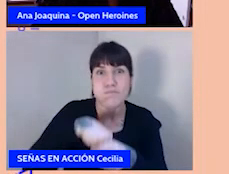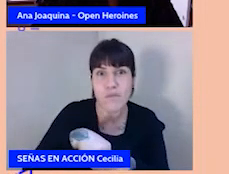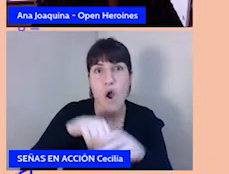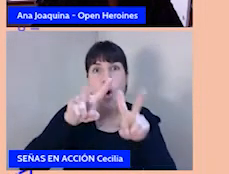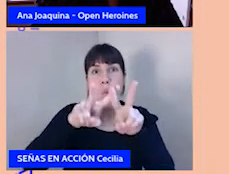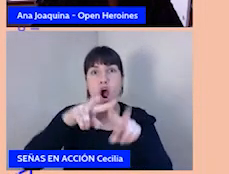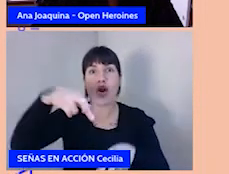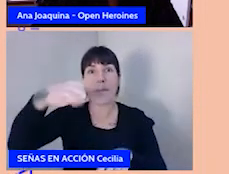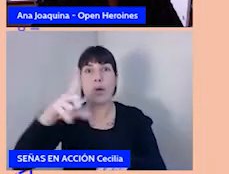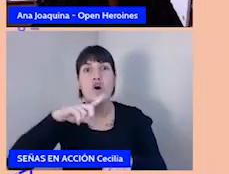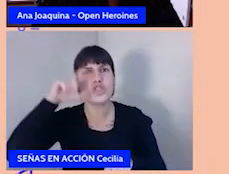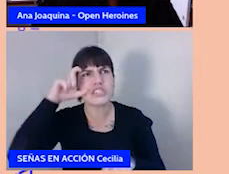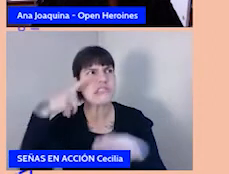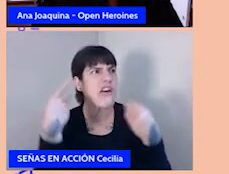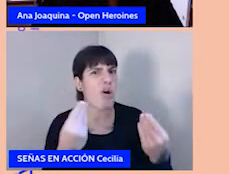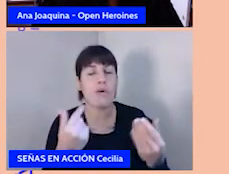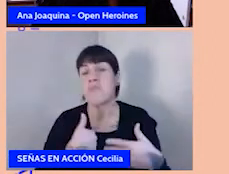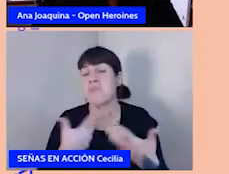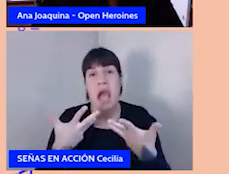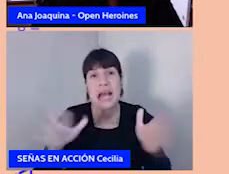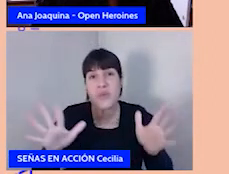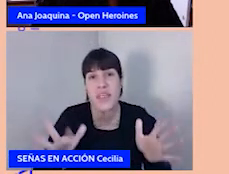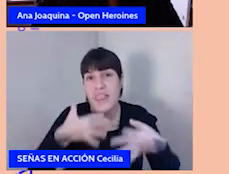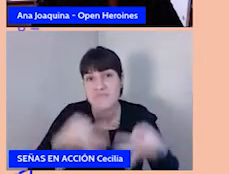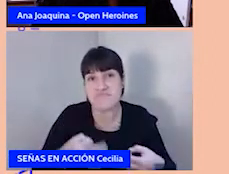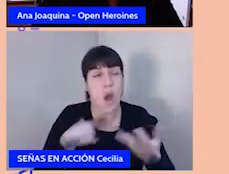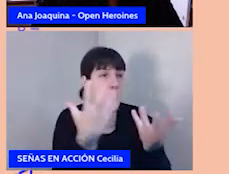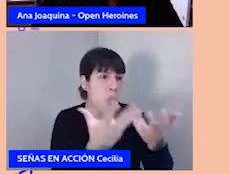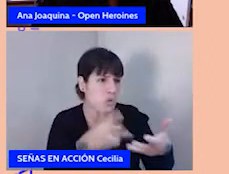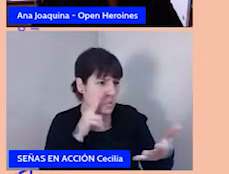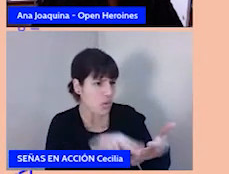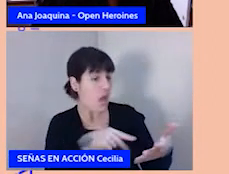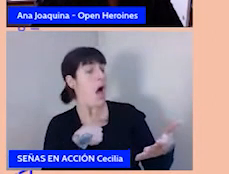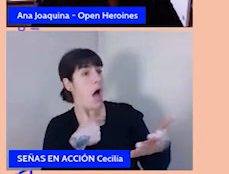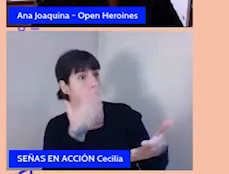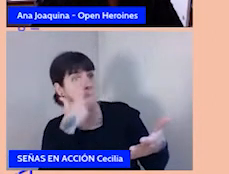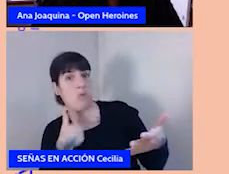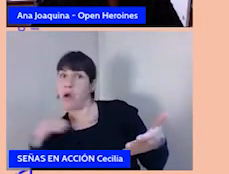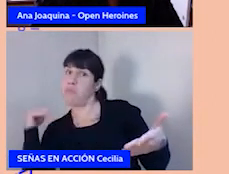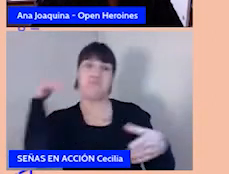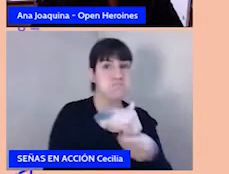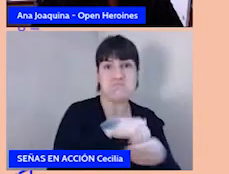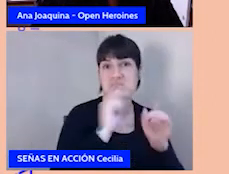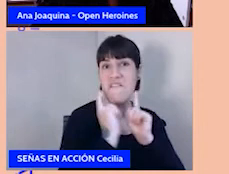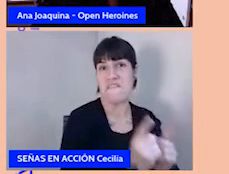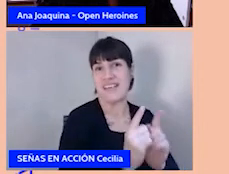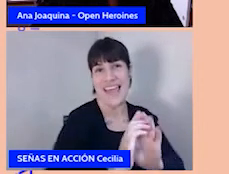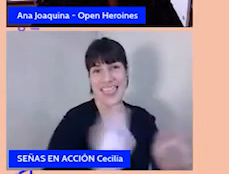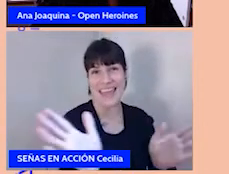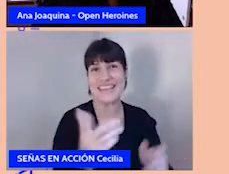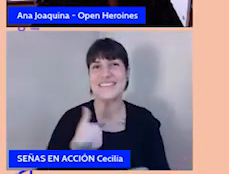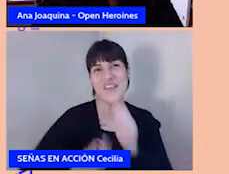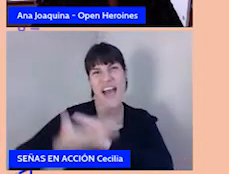como algo súper fortuito. Te encuentras con un proyecto, entro al proyecto y me quedo. Entré para desarrollar la